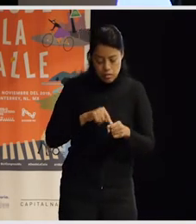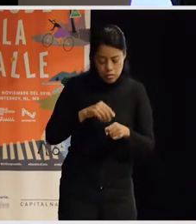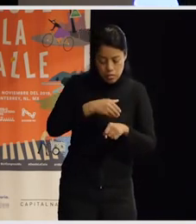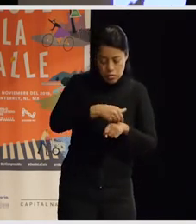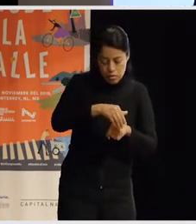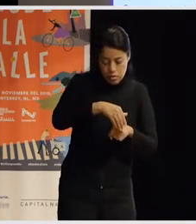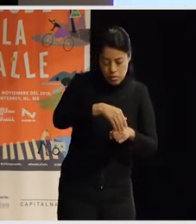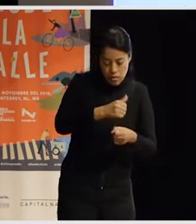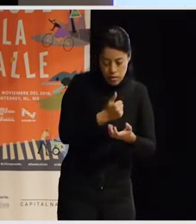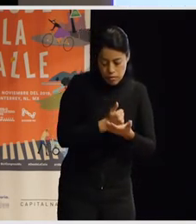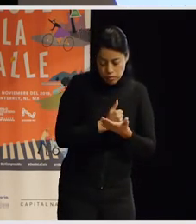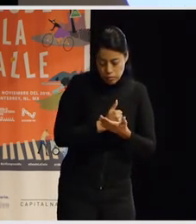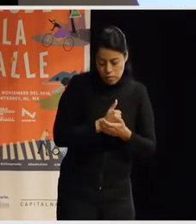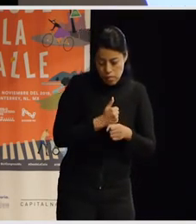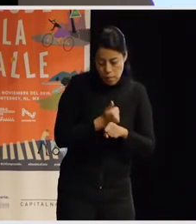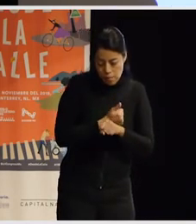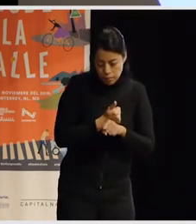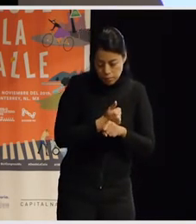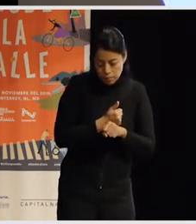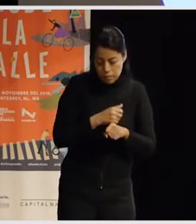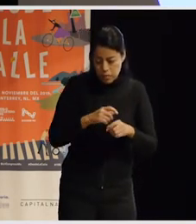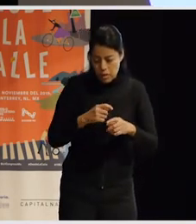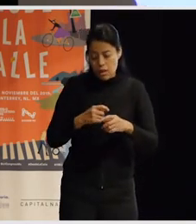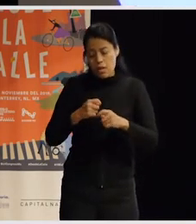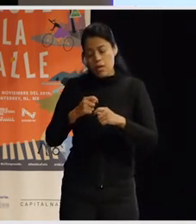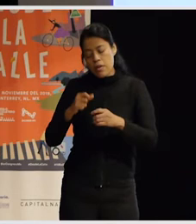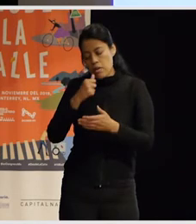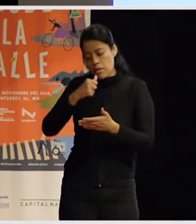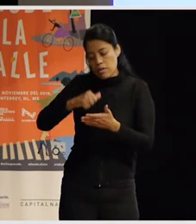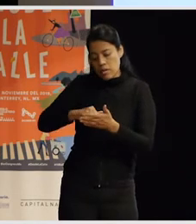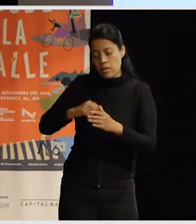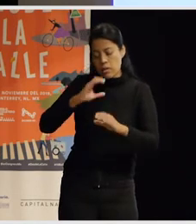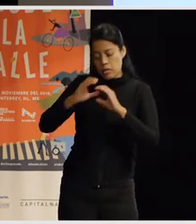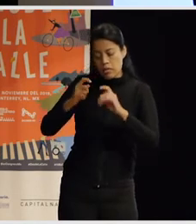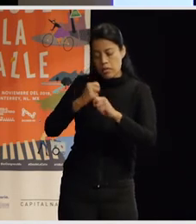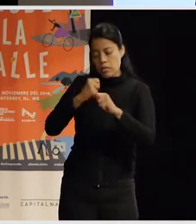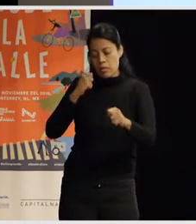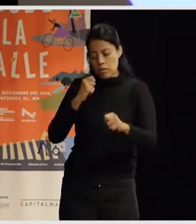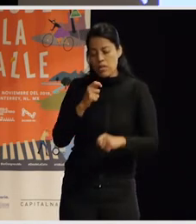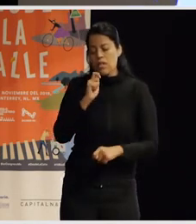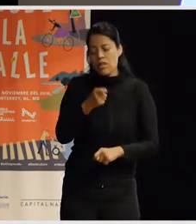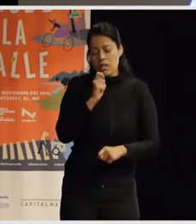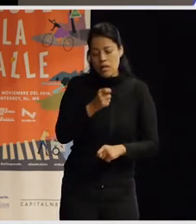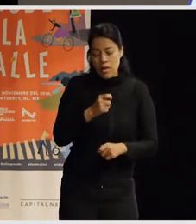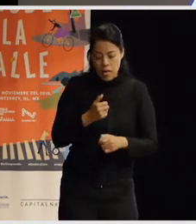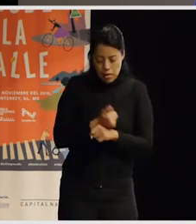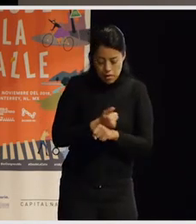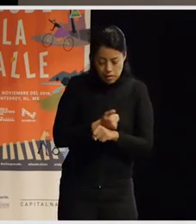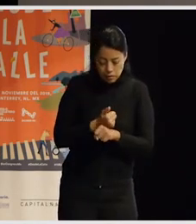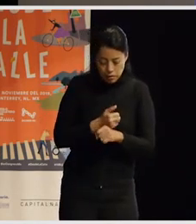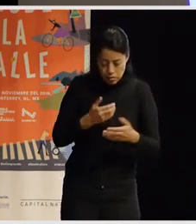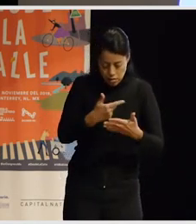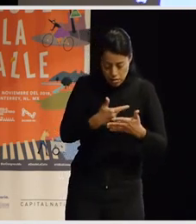vamos más hacia atrás esta secretaría de comunicaciones y transporte tiene estos lineamientos que son la traducción del highway capacit y